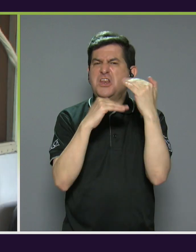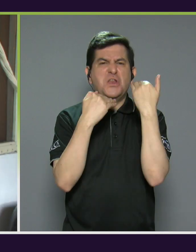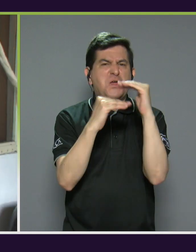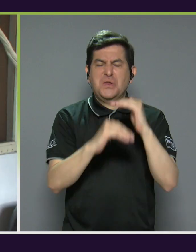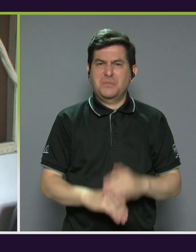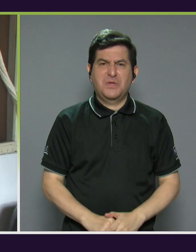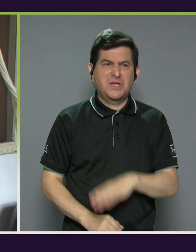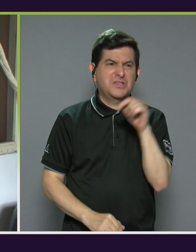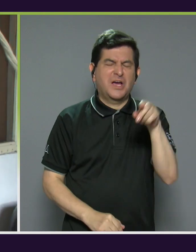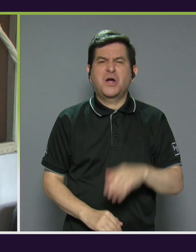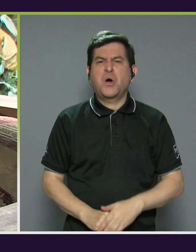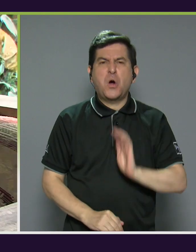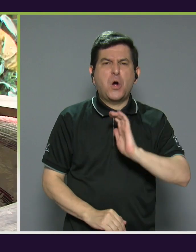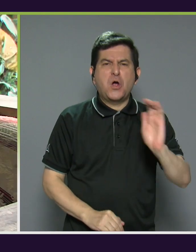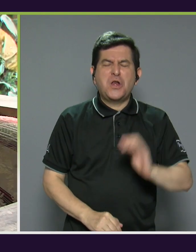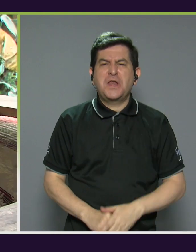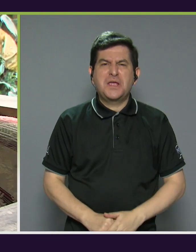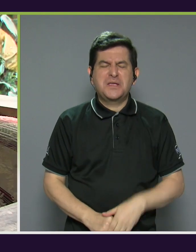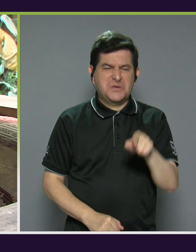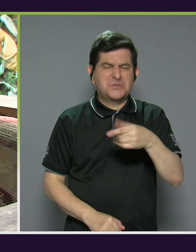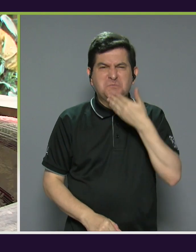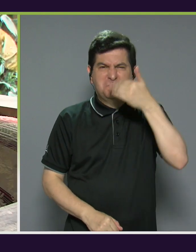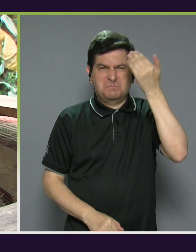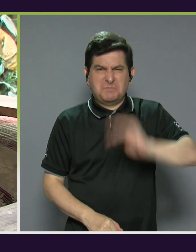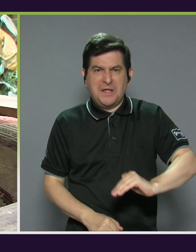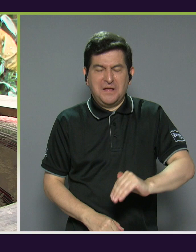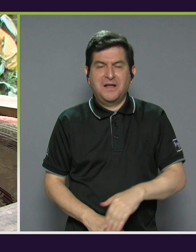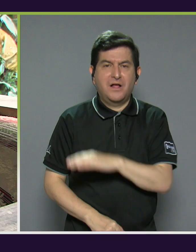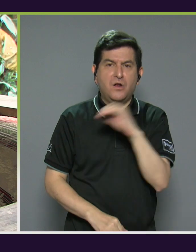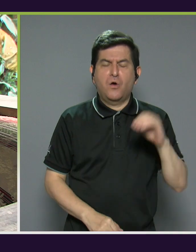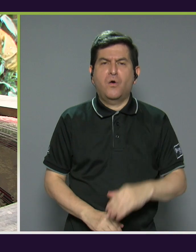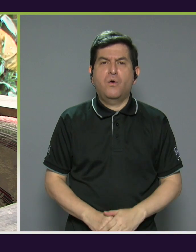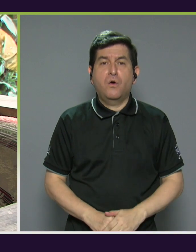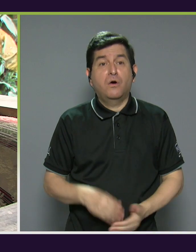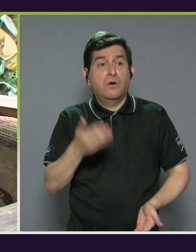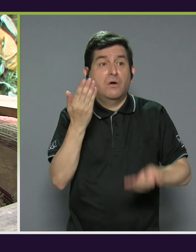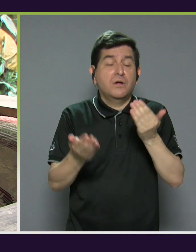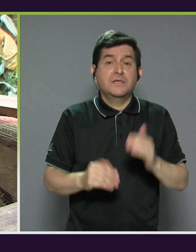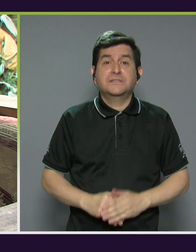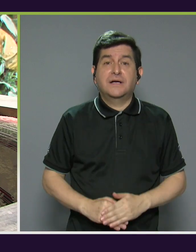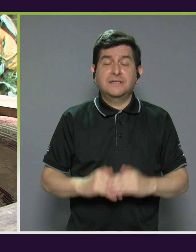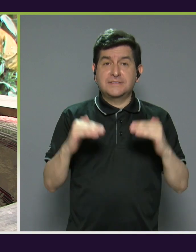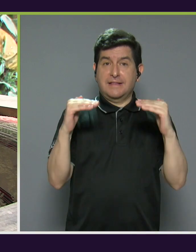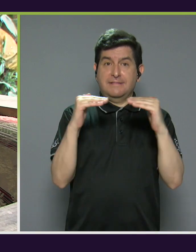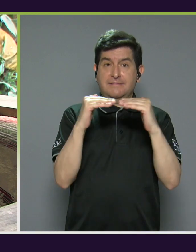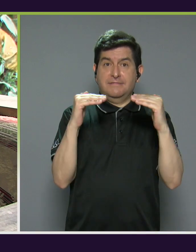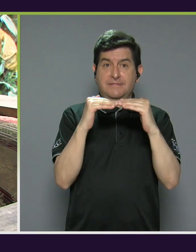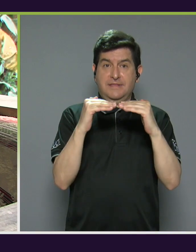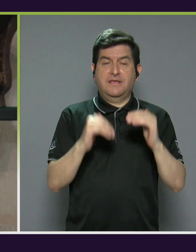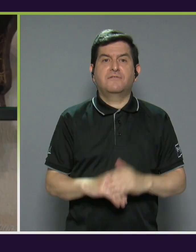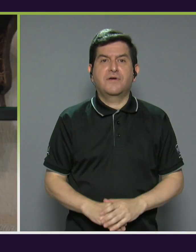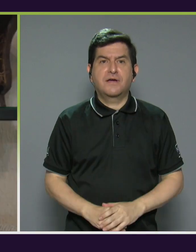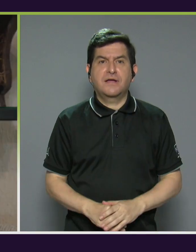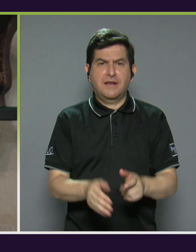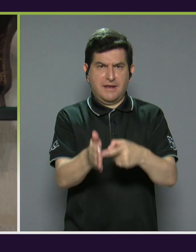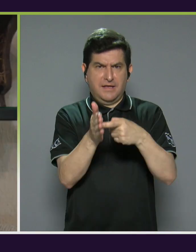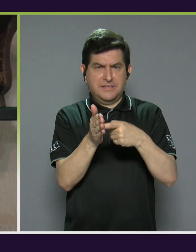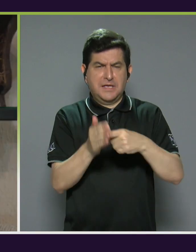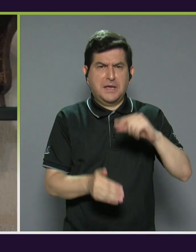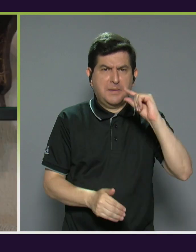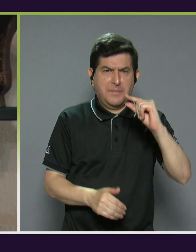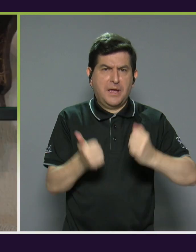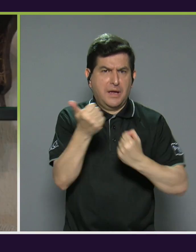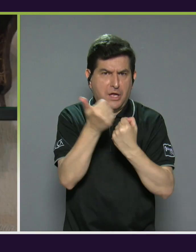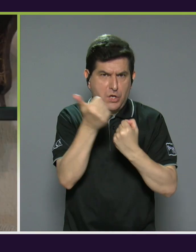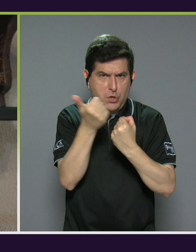ponen límites, que es que son unos niños malcriados, o al tener un nivel, requerir un nivel